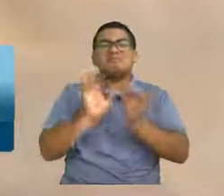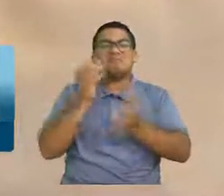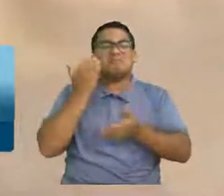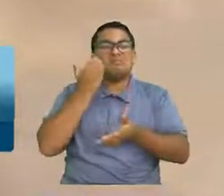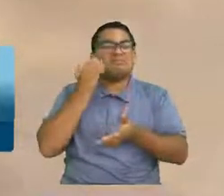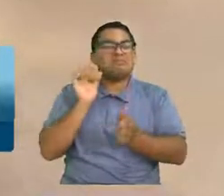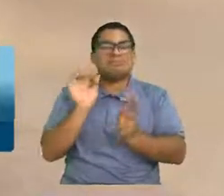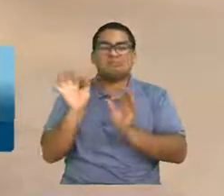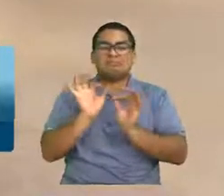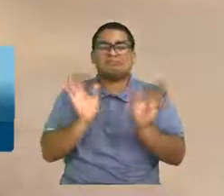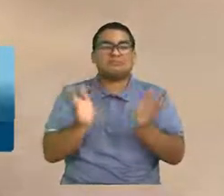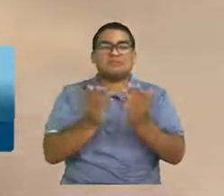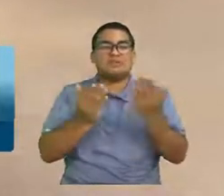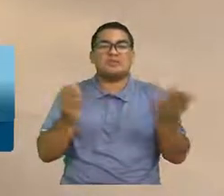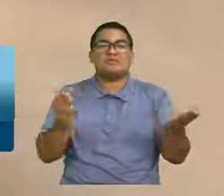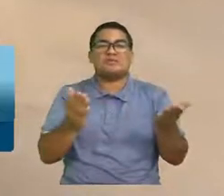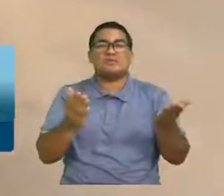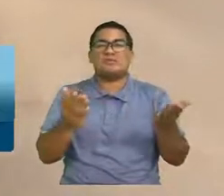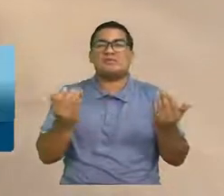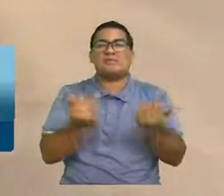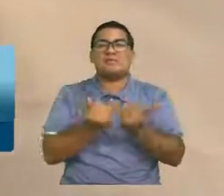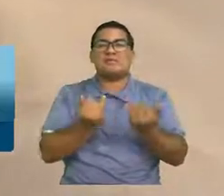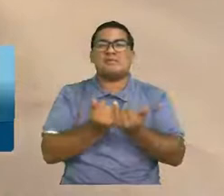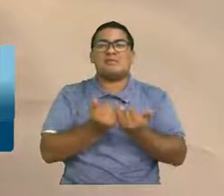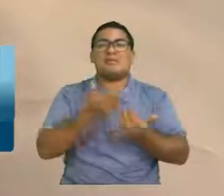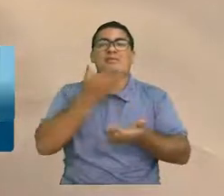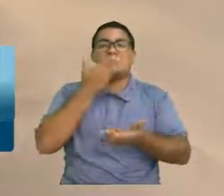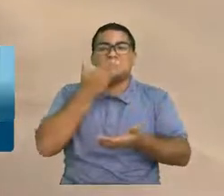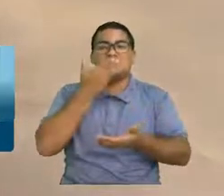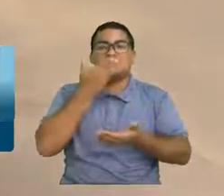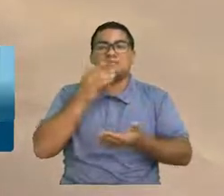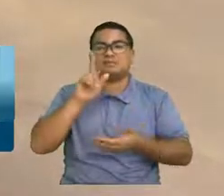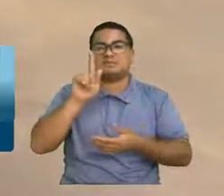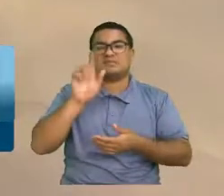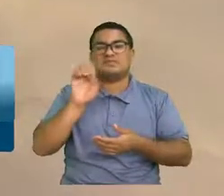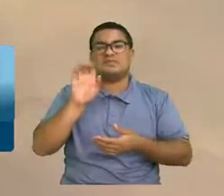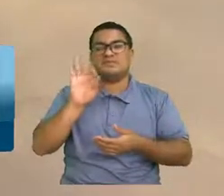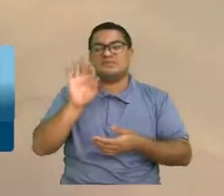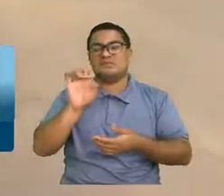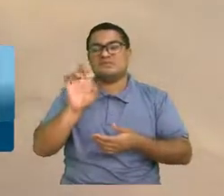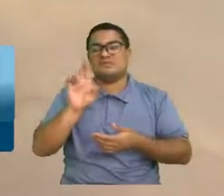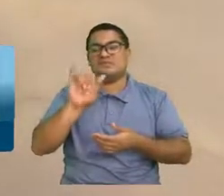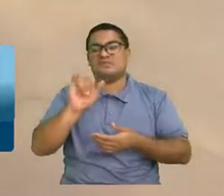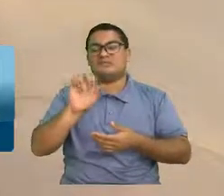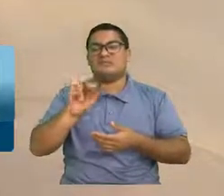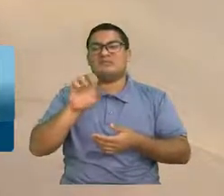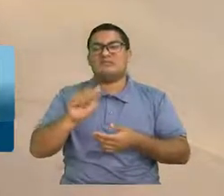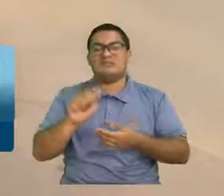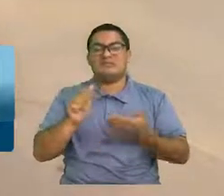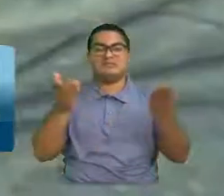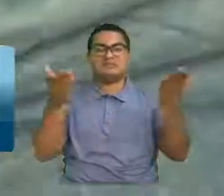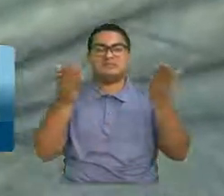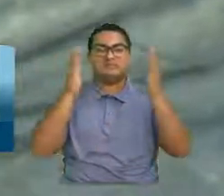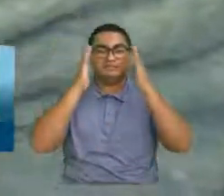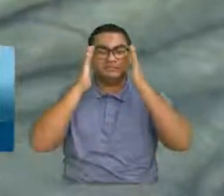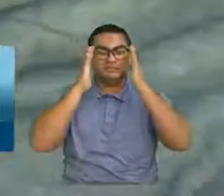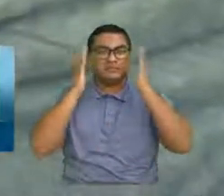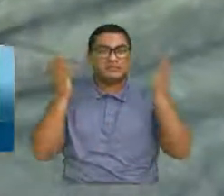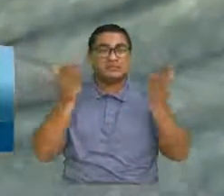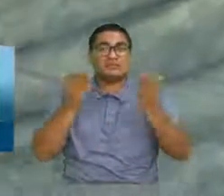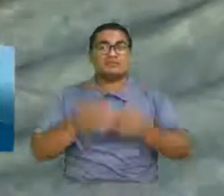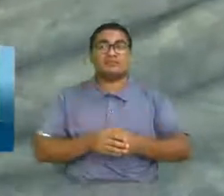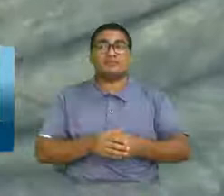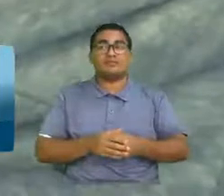sí, casi no hay y casos. Es una tos muy común. ¿Cuál es la diferencia de la toferina? De una tos que puede darse por un equio y